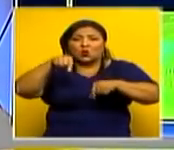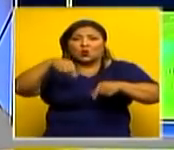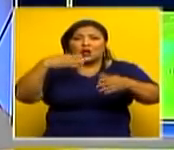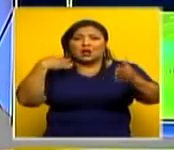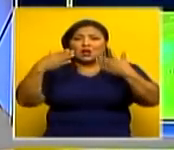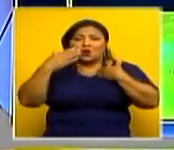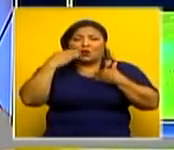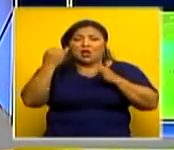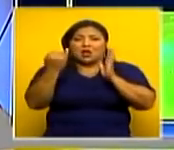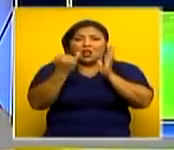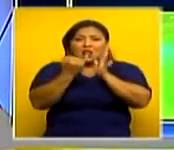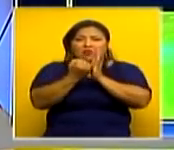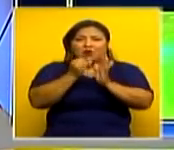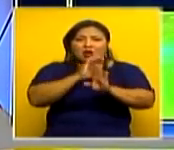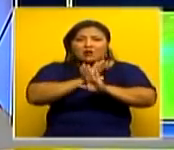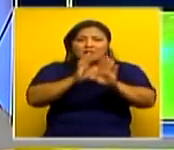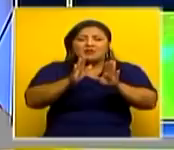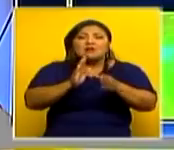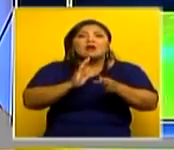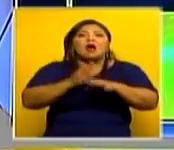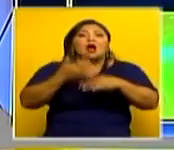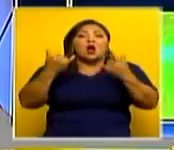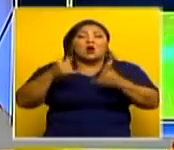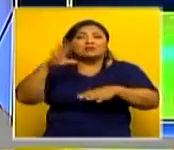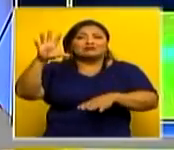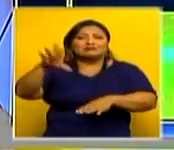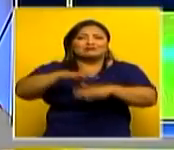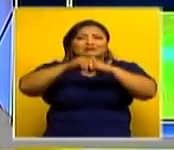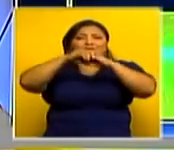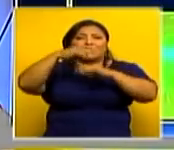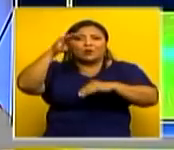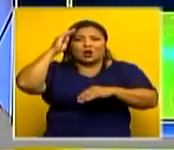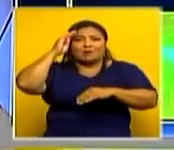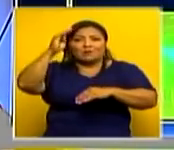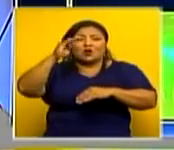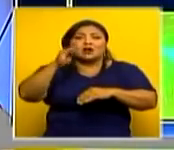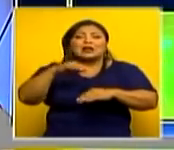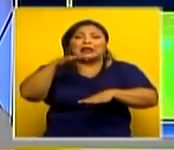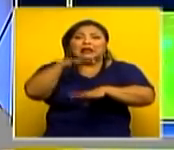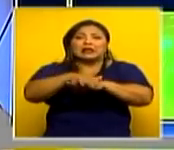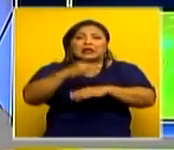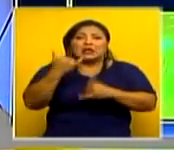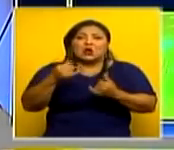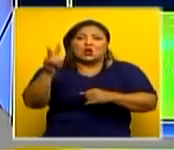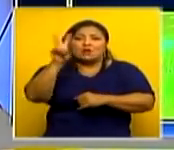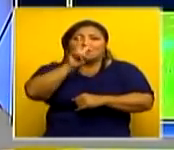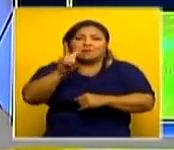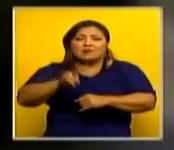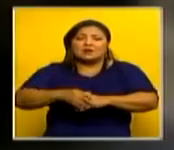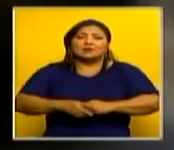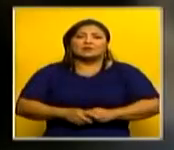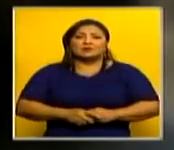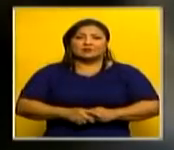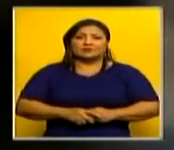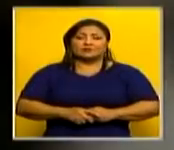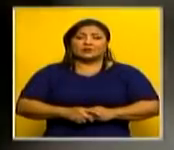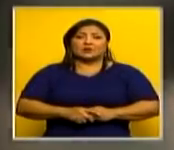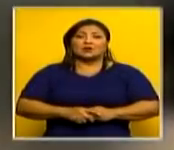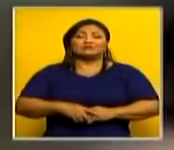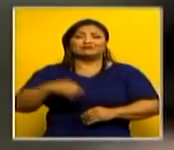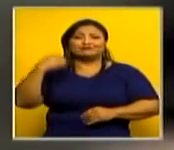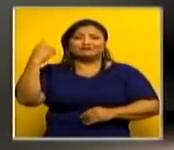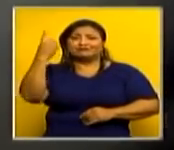fue identificado plenamente y posteriormente capturado por la Policía Nacional la tarde de este viernes. Su imagen había